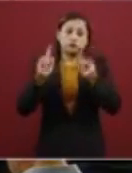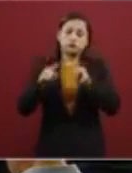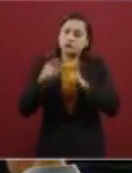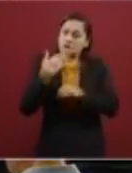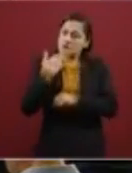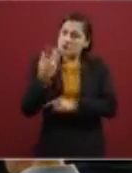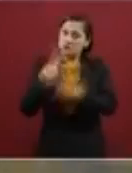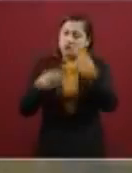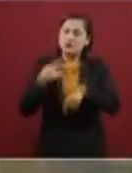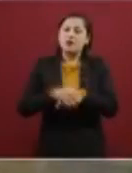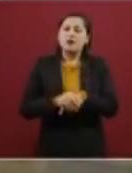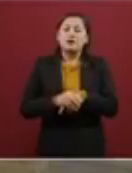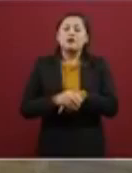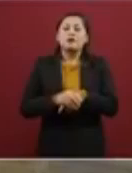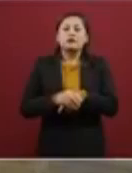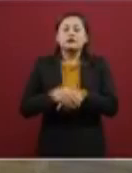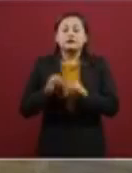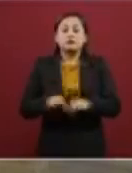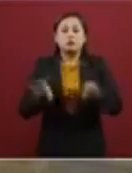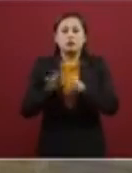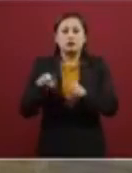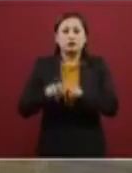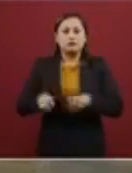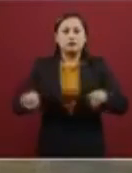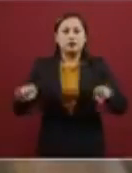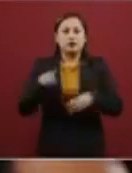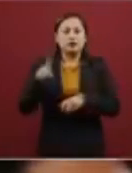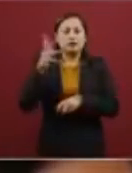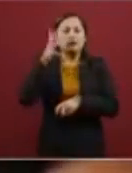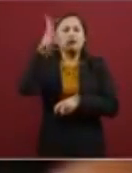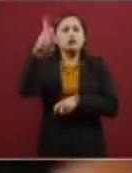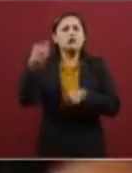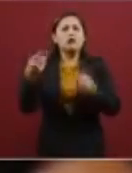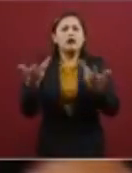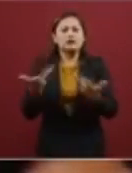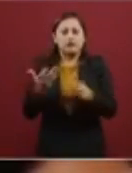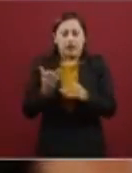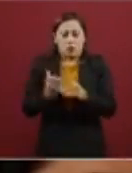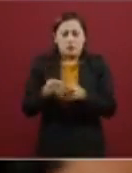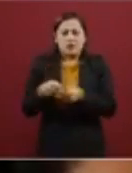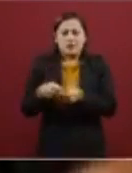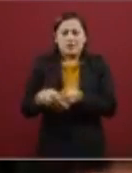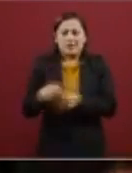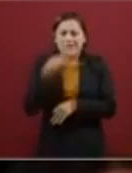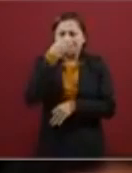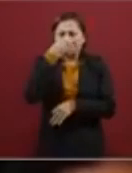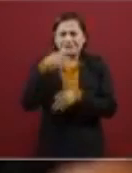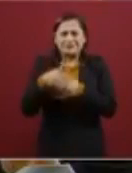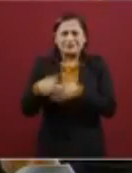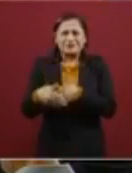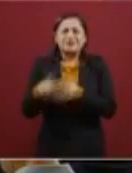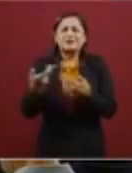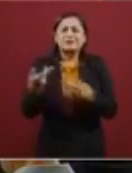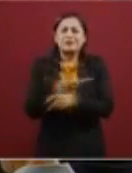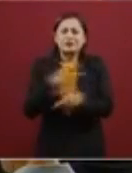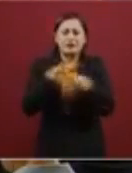bueno que los trajo, porque para que ellos den resultados faltan muchos años. Así que la pregunta es, ¿qué va a hacer a corto plazo para que no maten